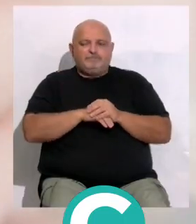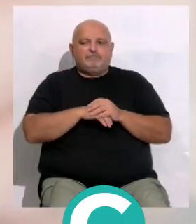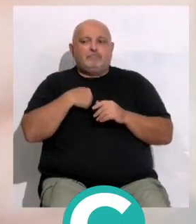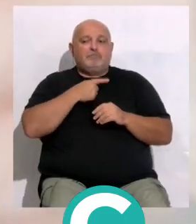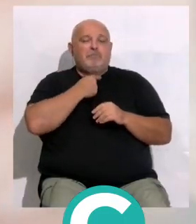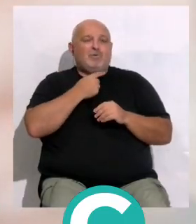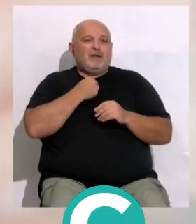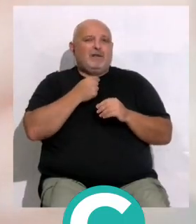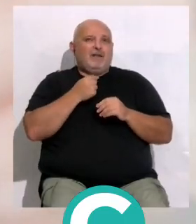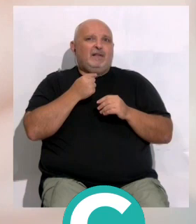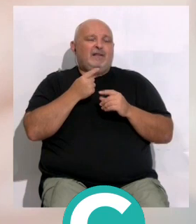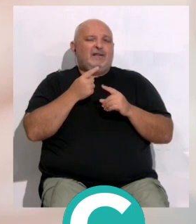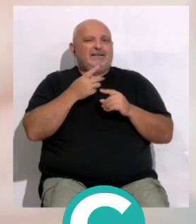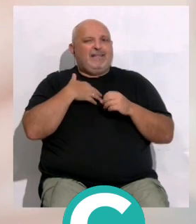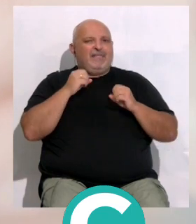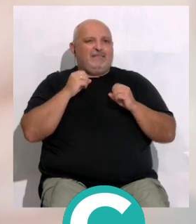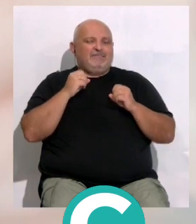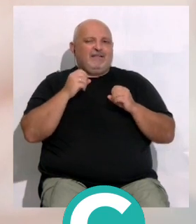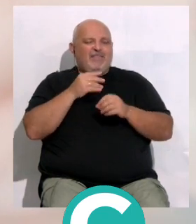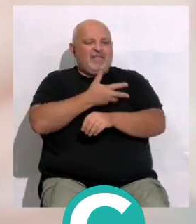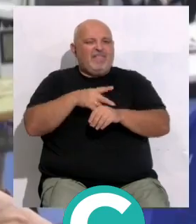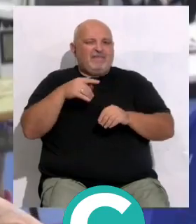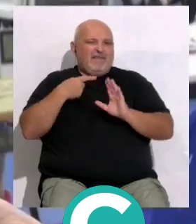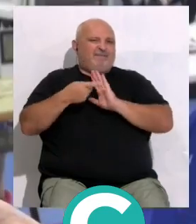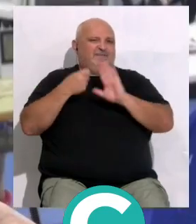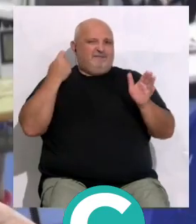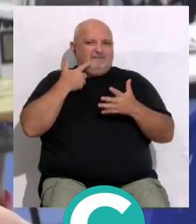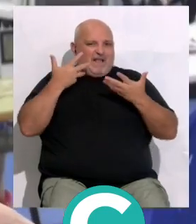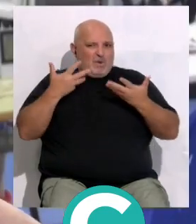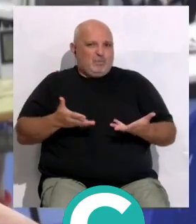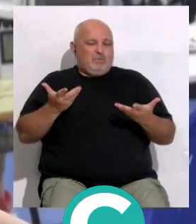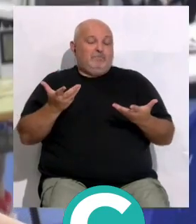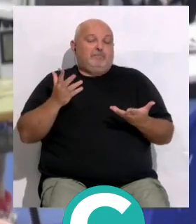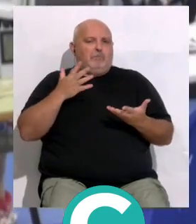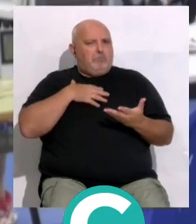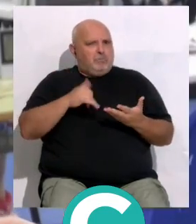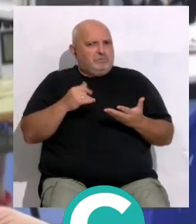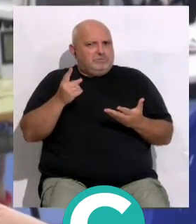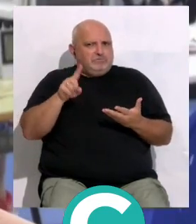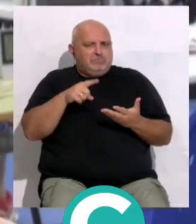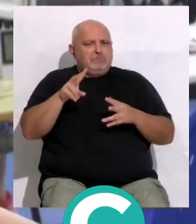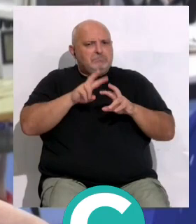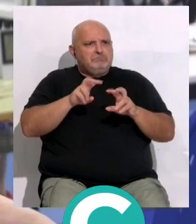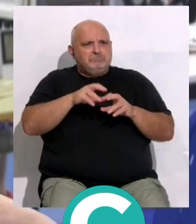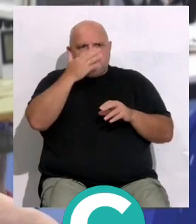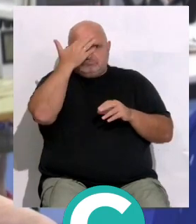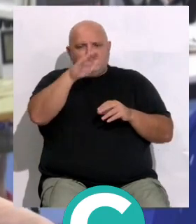pues dejar de ser diabética, pero bueno, todo es posible, ¿por qué no? Se está investigando. Para eso estoy yo